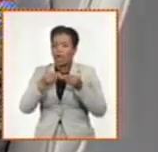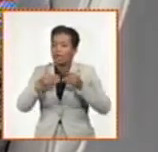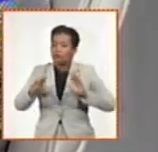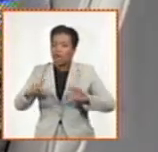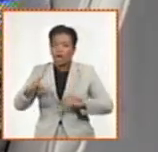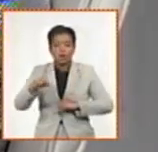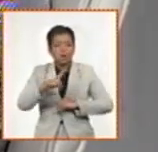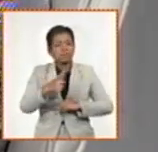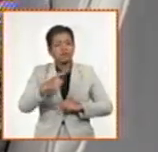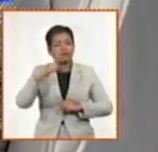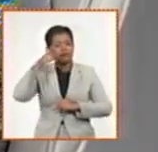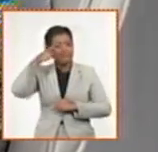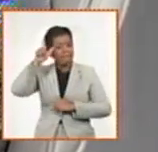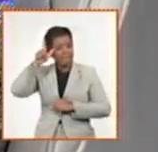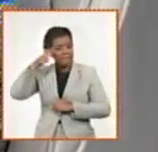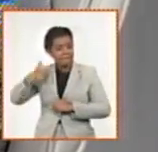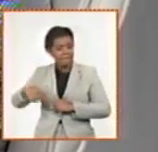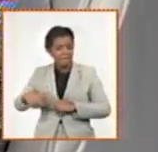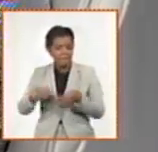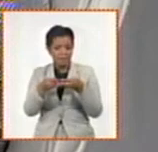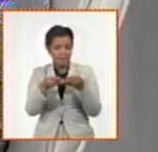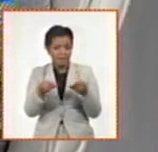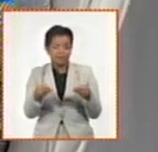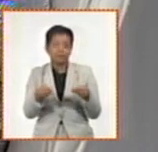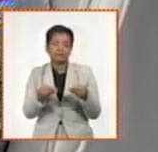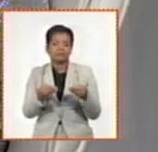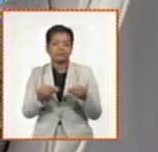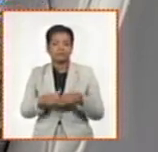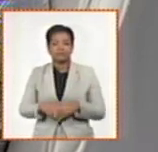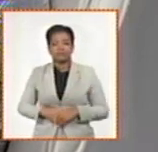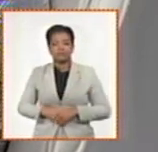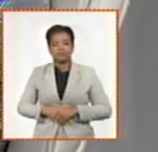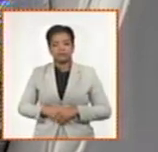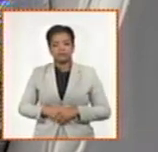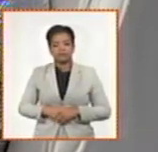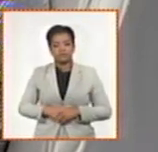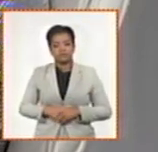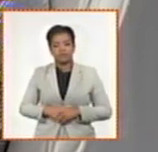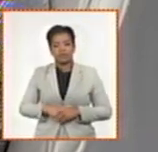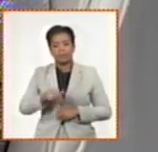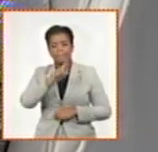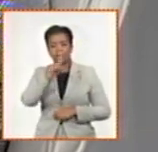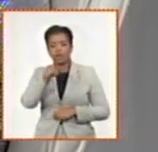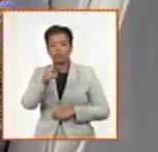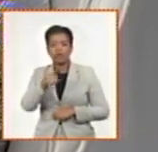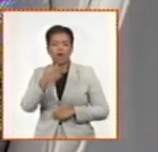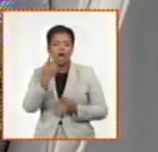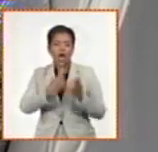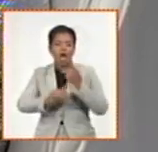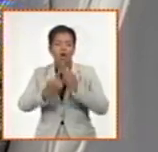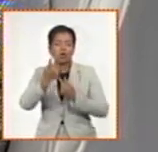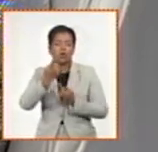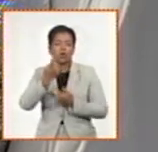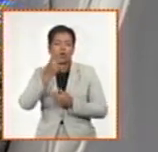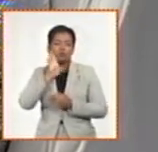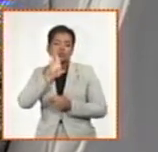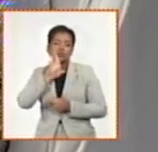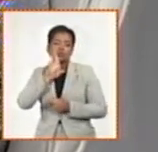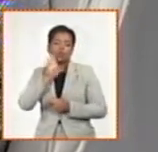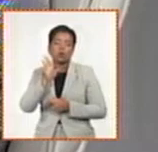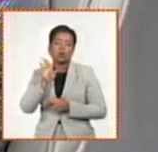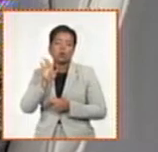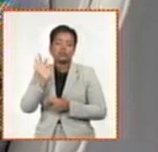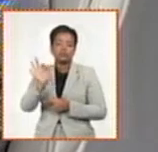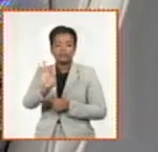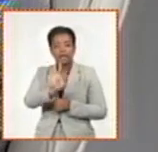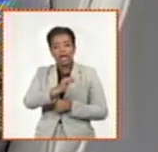productos biológicos. ¿Y las plagas no prosperan en la agroecología? No prosperan porque no la dejamos. Nosotros hacemos alrededor de 3 años que ahí no se usa ningún